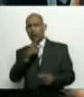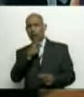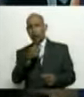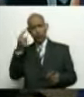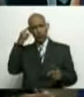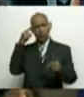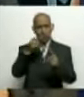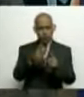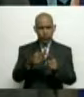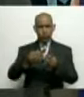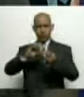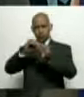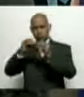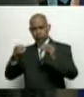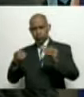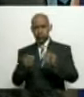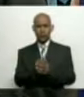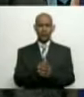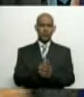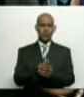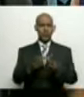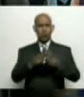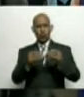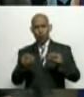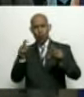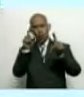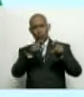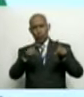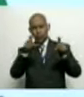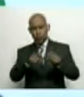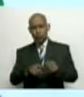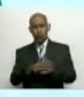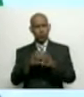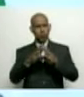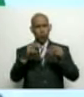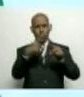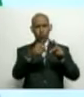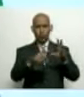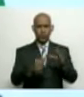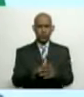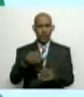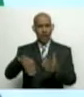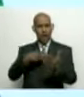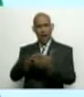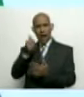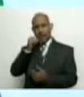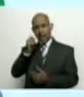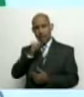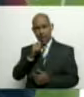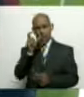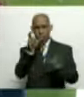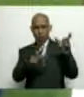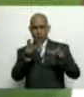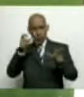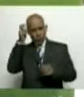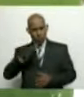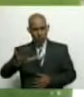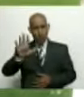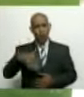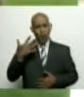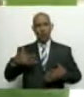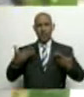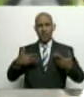haciendo artesanía, los cultores, la música. Hasta este sábado el público podrá disfrutar de esta Feria de Turismo